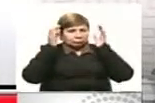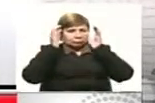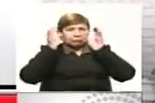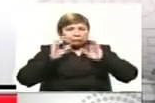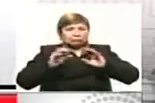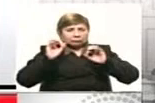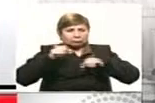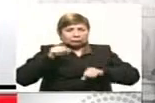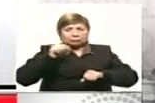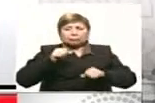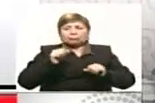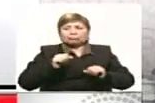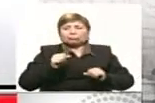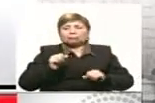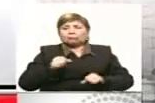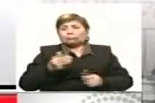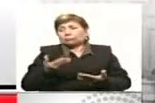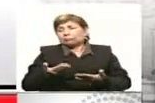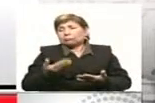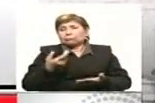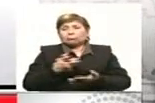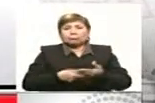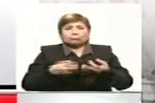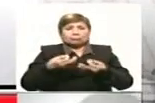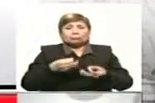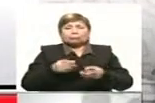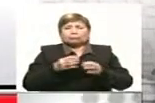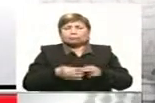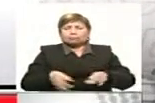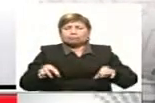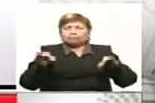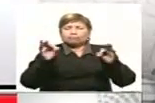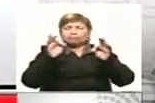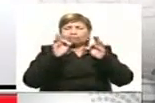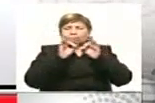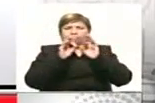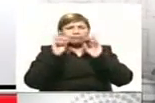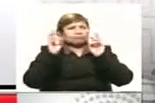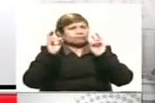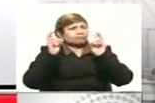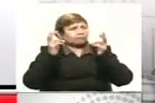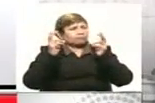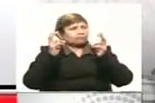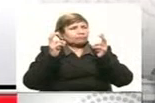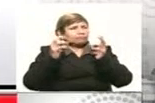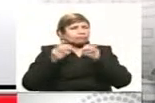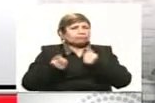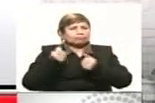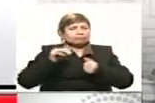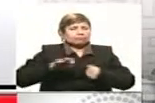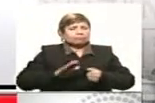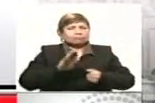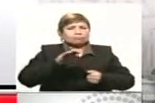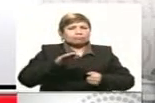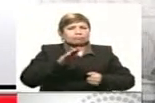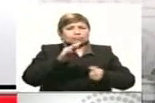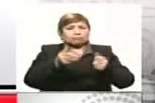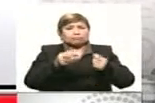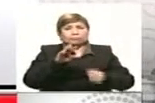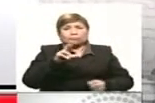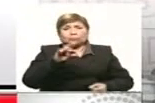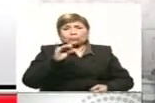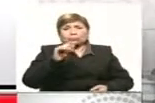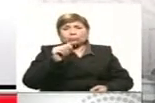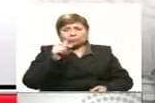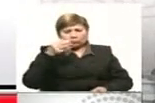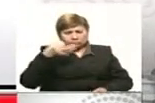titulación, efectivamente, es un tema que está incluido en el presupuesto, que es un tema importante. Y sobre el tema de vías rurales que usted